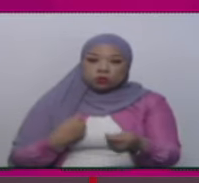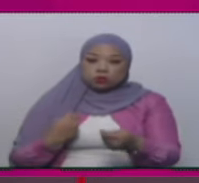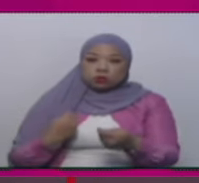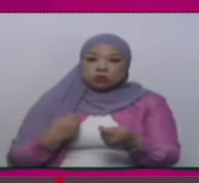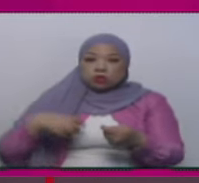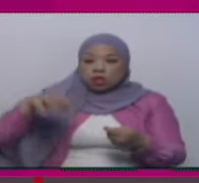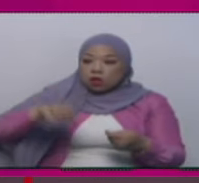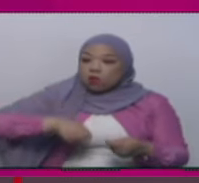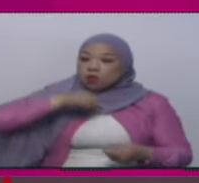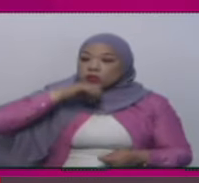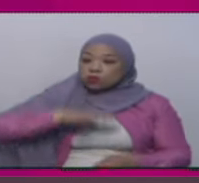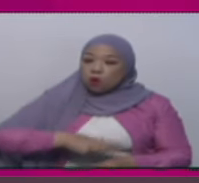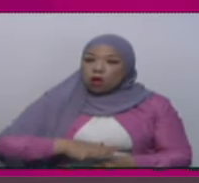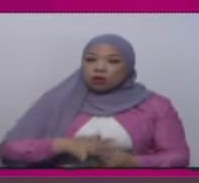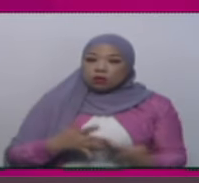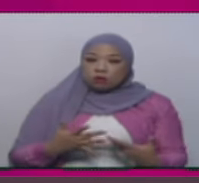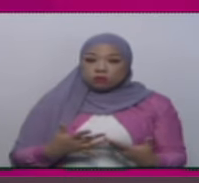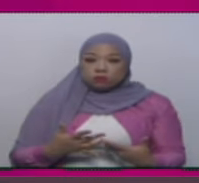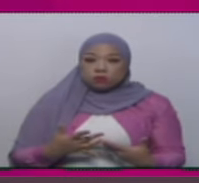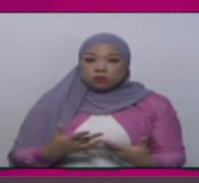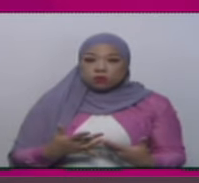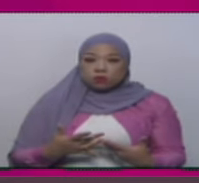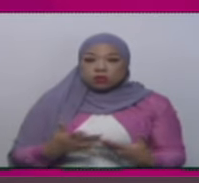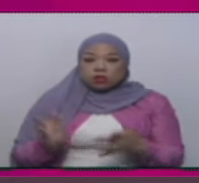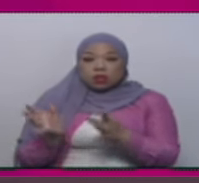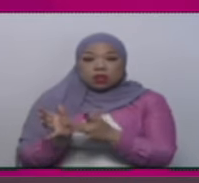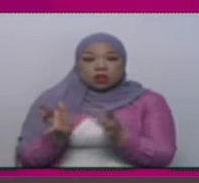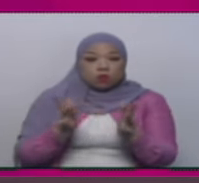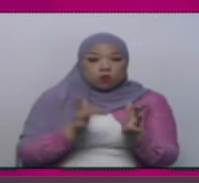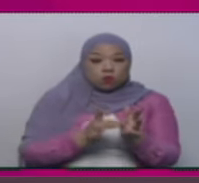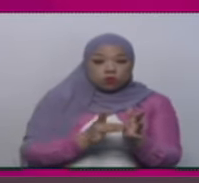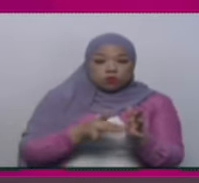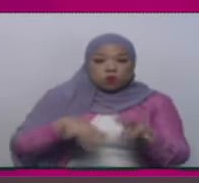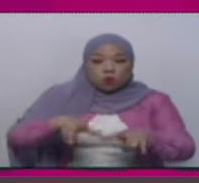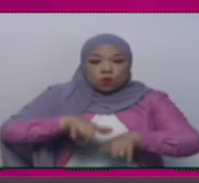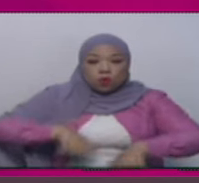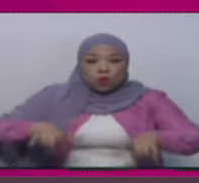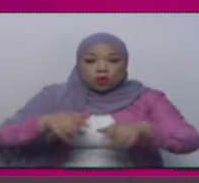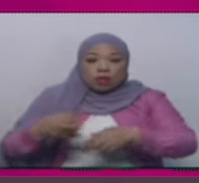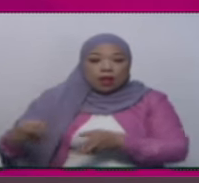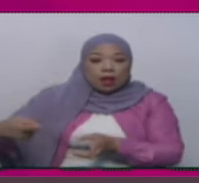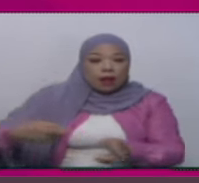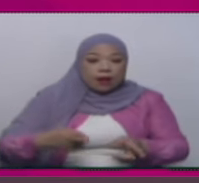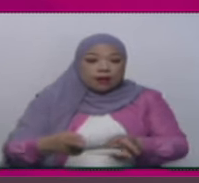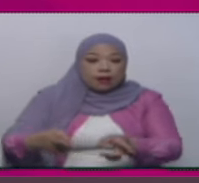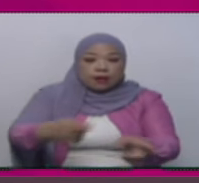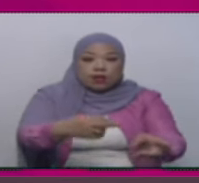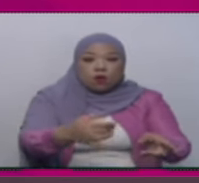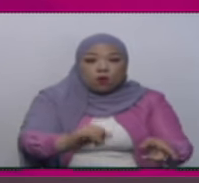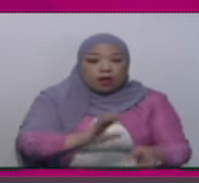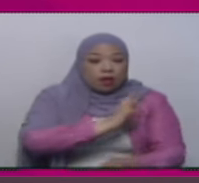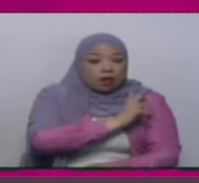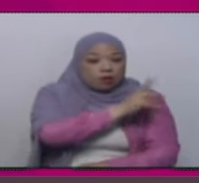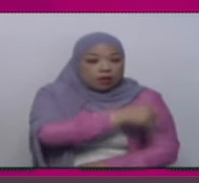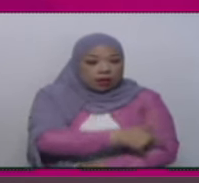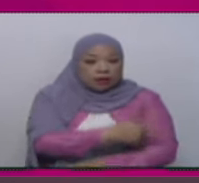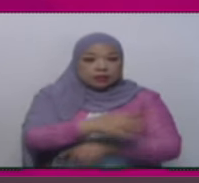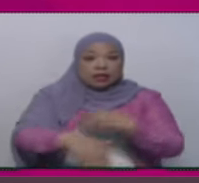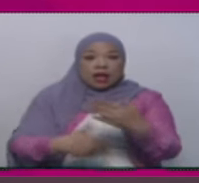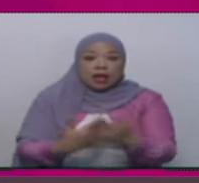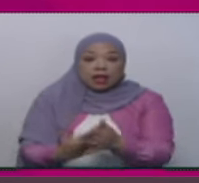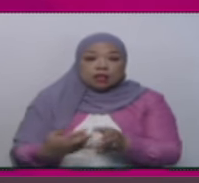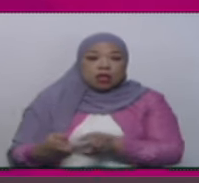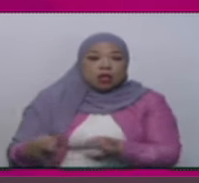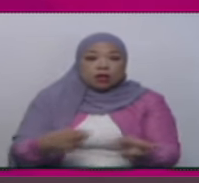región histórica, desde el Tigris, desde el Éufrates hasta el río Jordán, ya no se trata solo de eso, ahora se trata